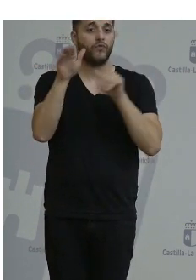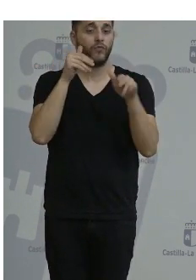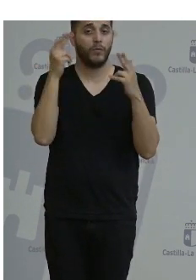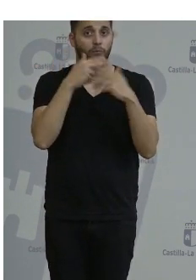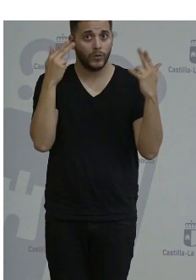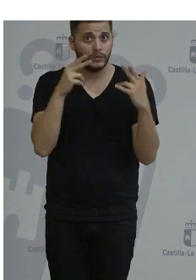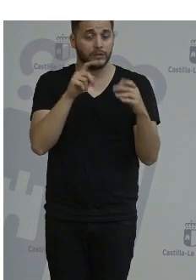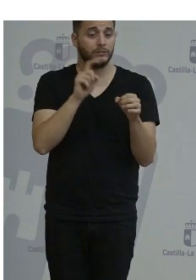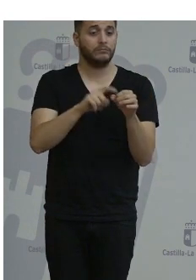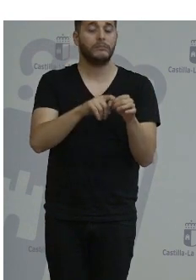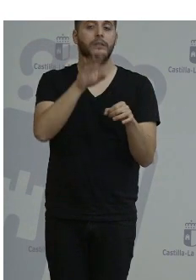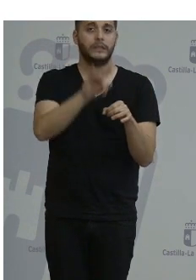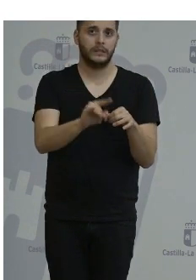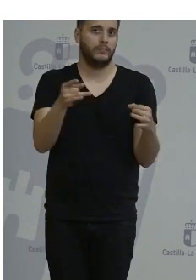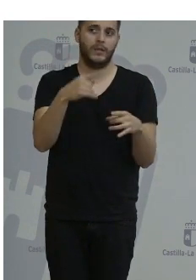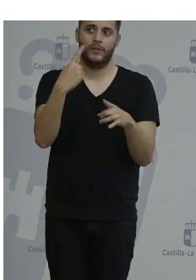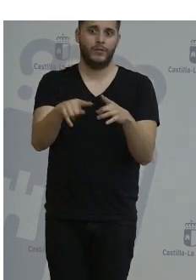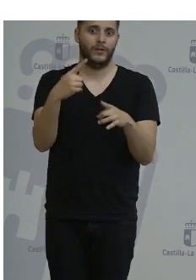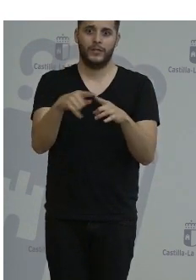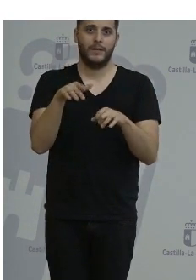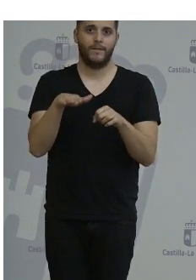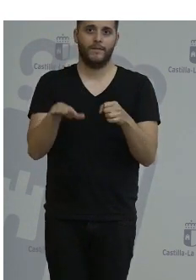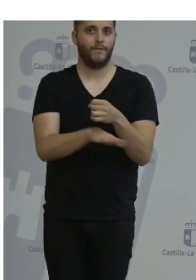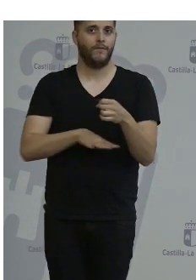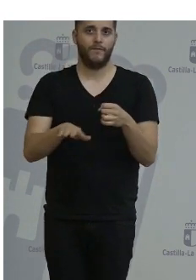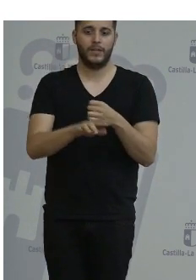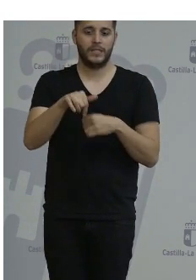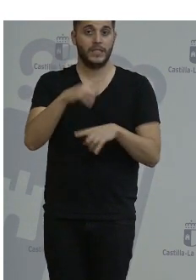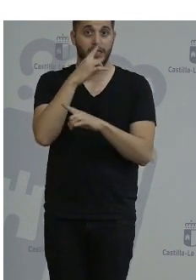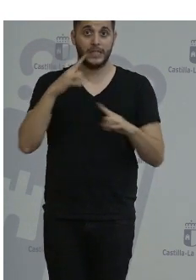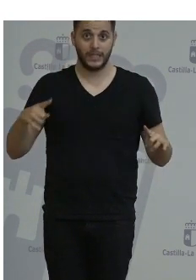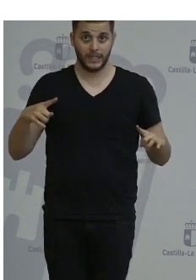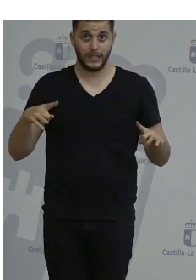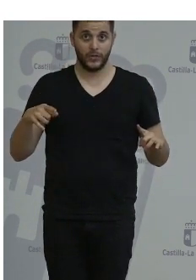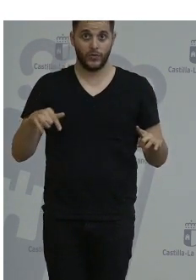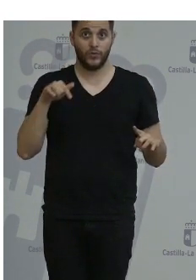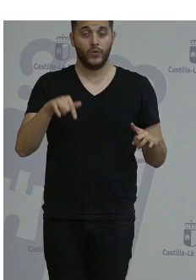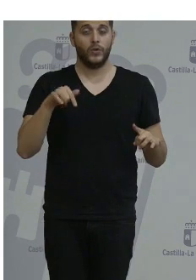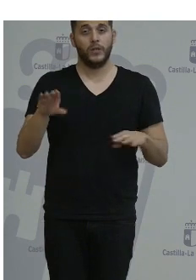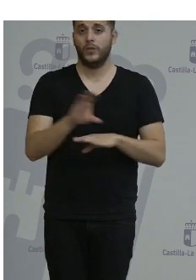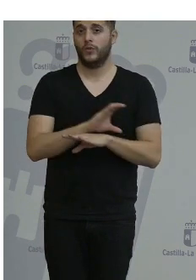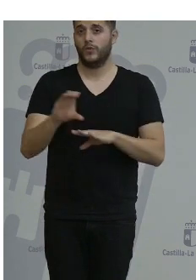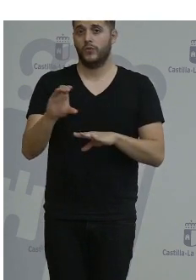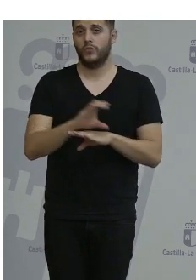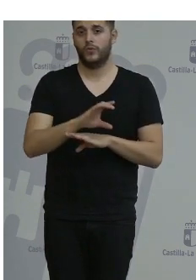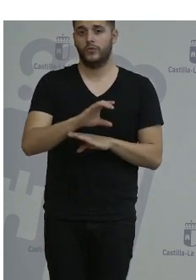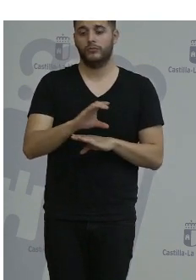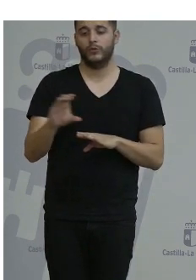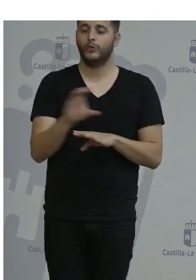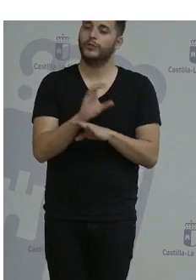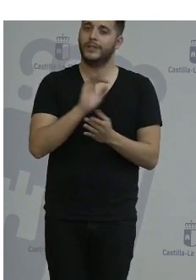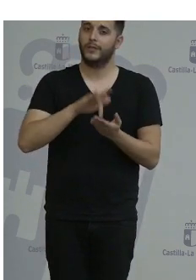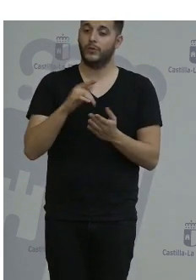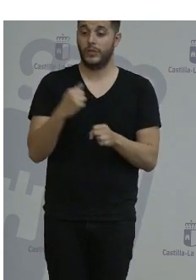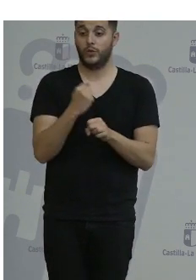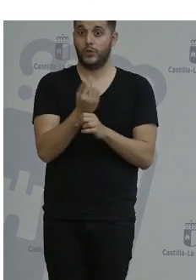realizar. Hay una parte fundamental y que en este año se va a llevar a cabo por parte de la consejería de la que formo parte,